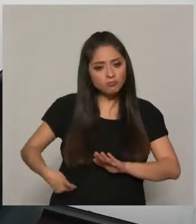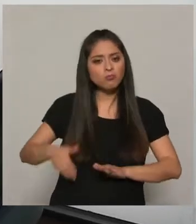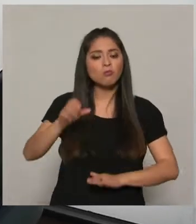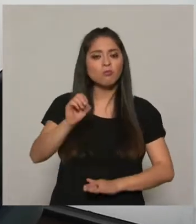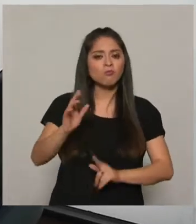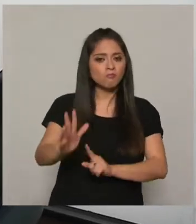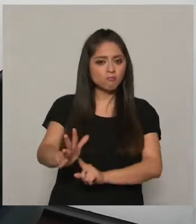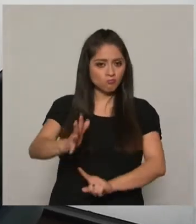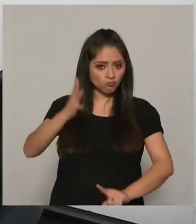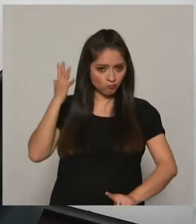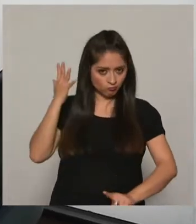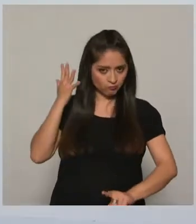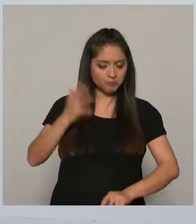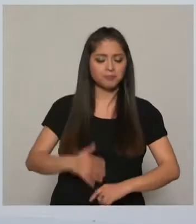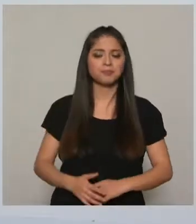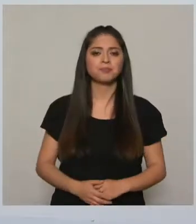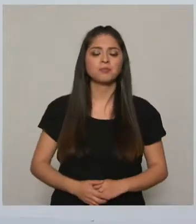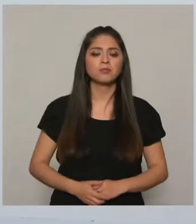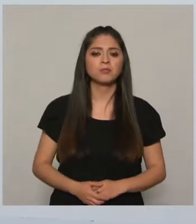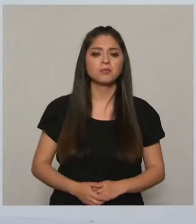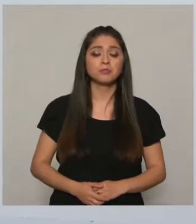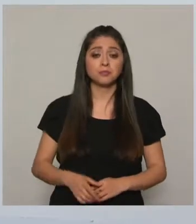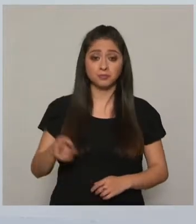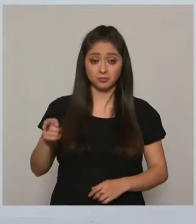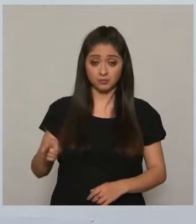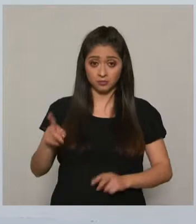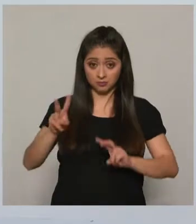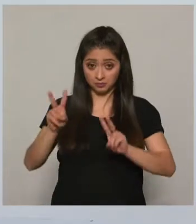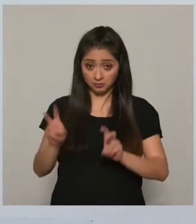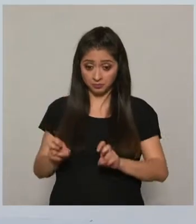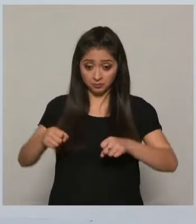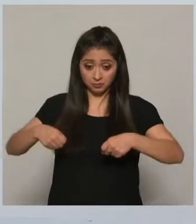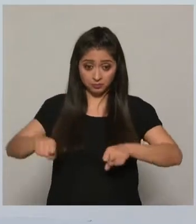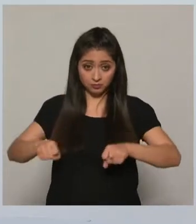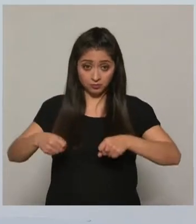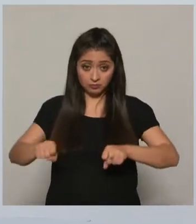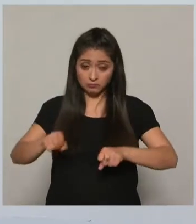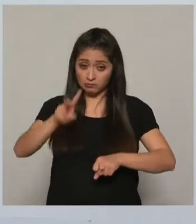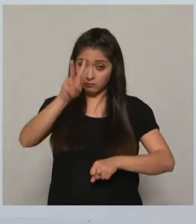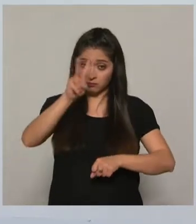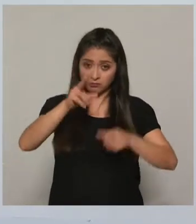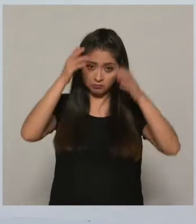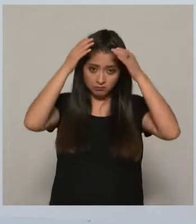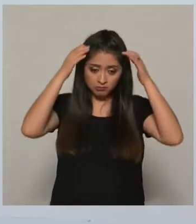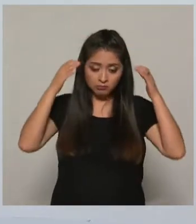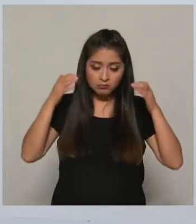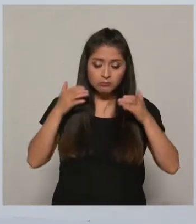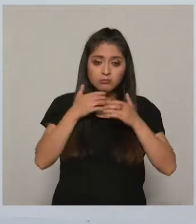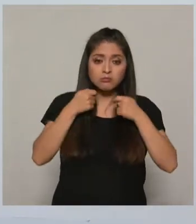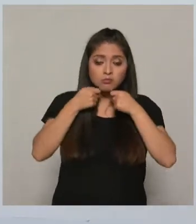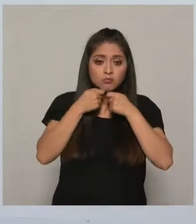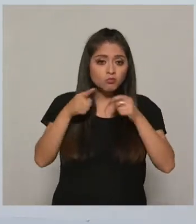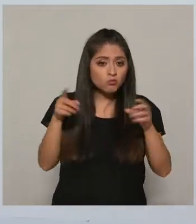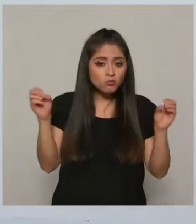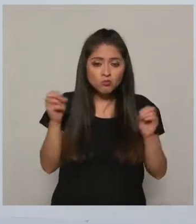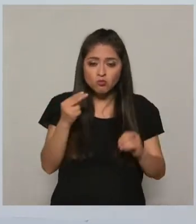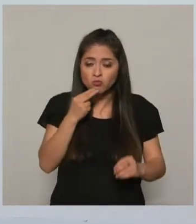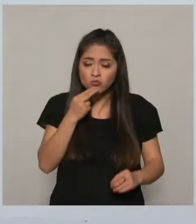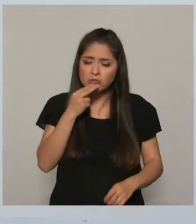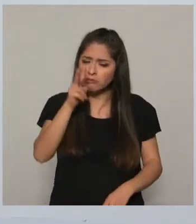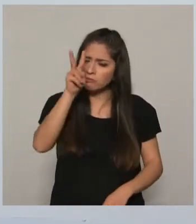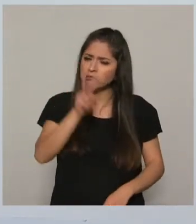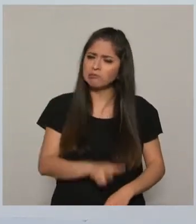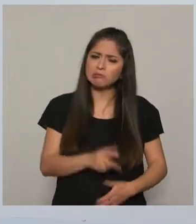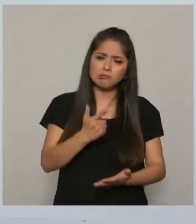de velocidad. En el caso de los motociclistas, no portar el casco es como que un factor de gran